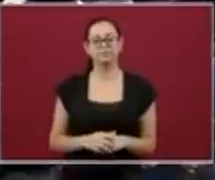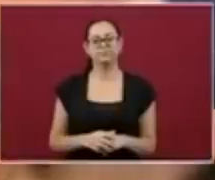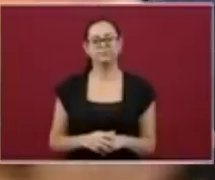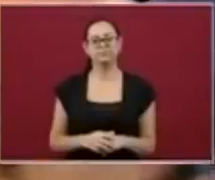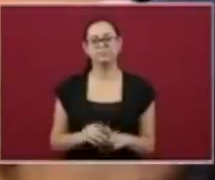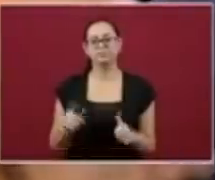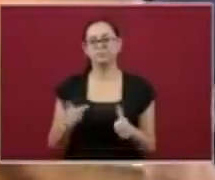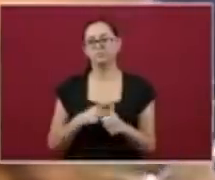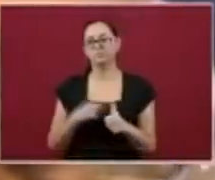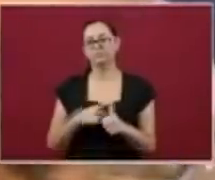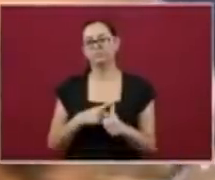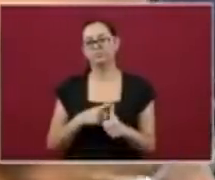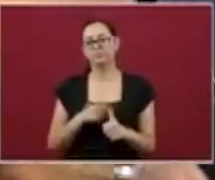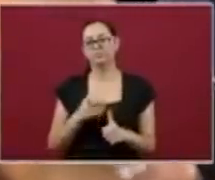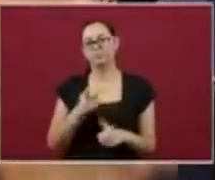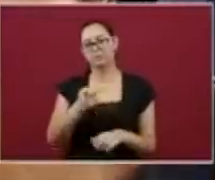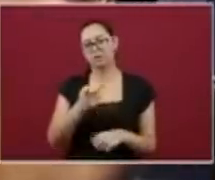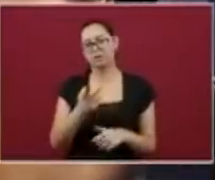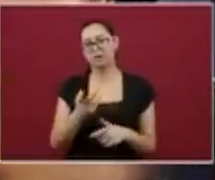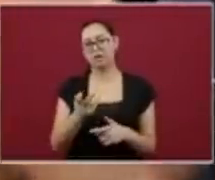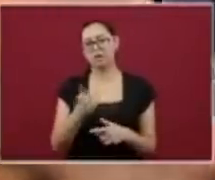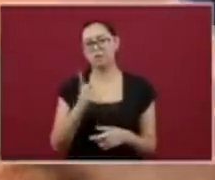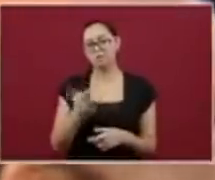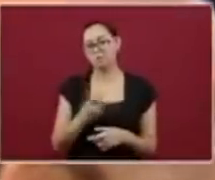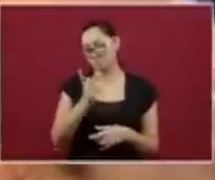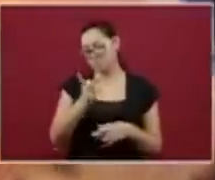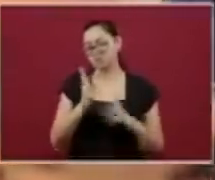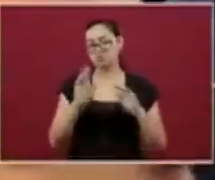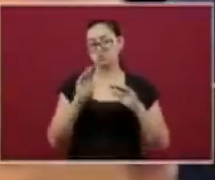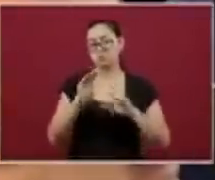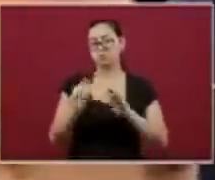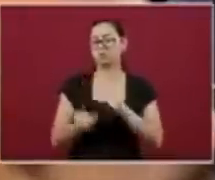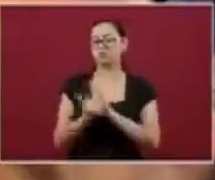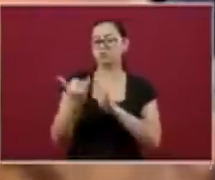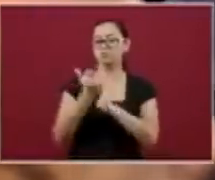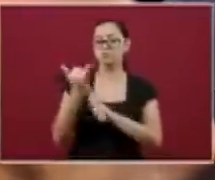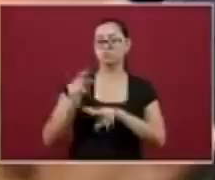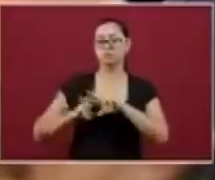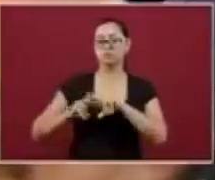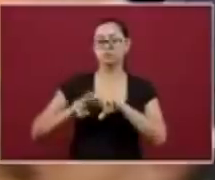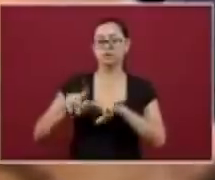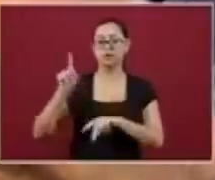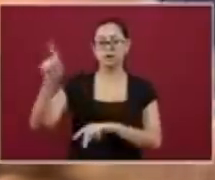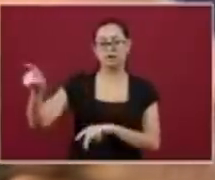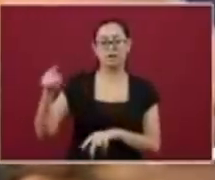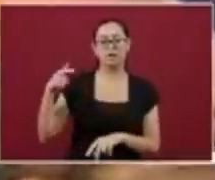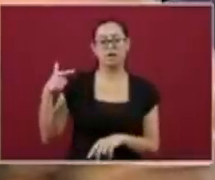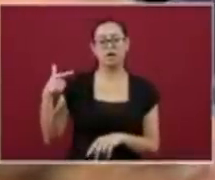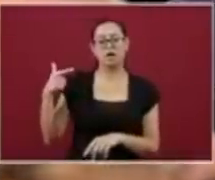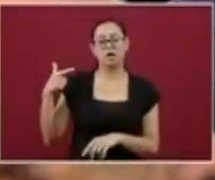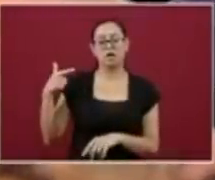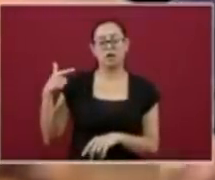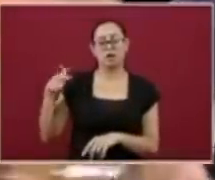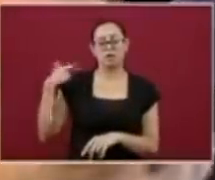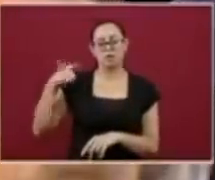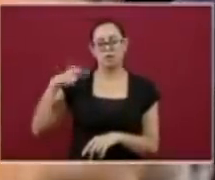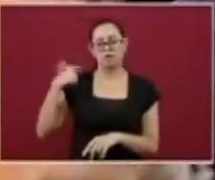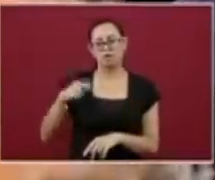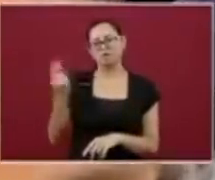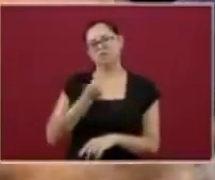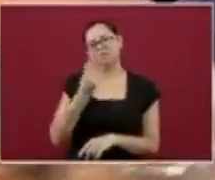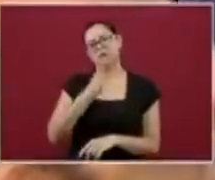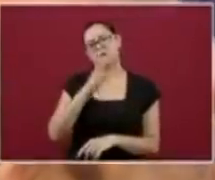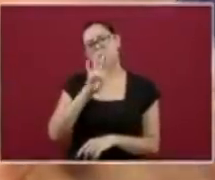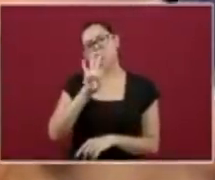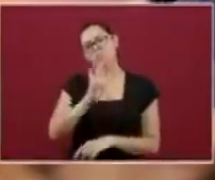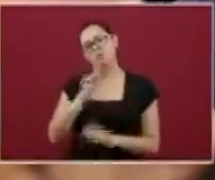la construcción del tren de Guadalajara, saber si ya tienen los recursos, se requieren 4,500 millones